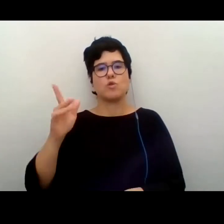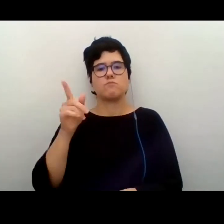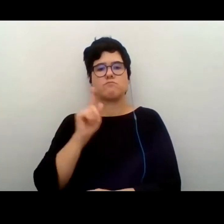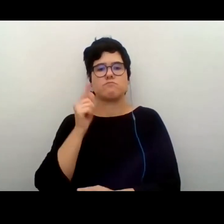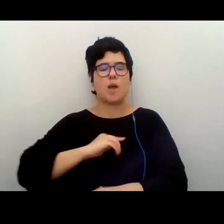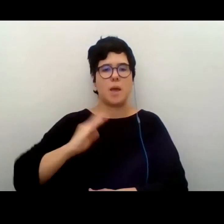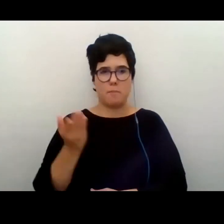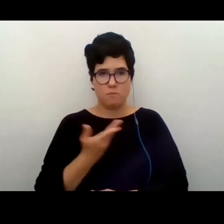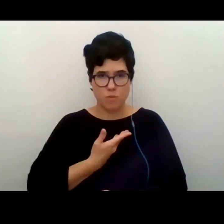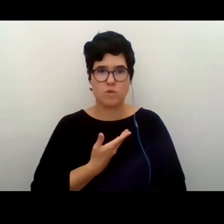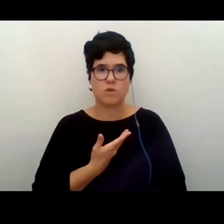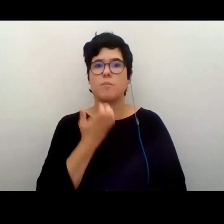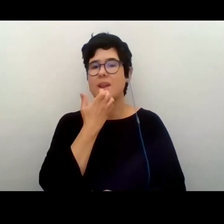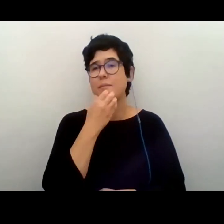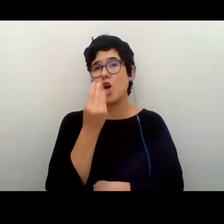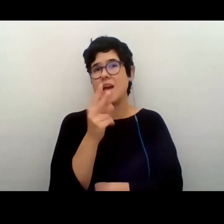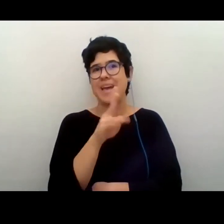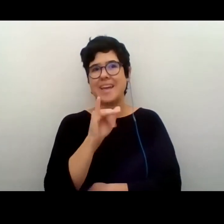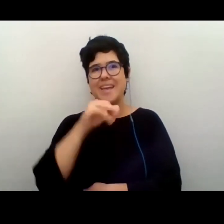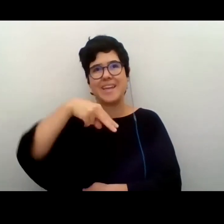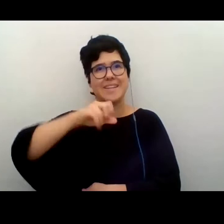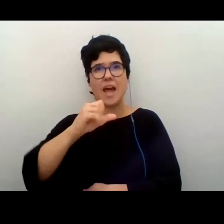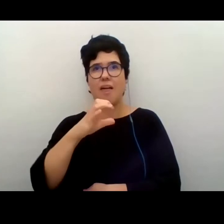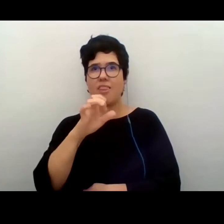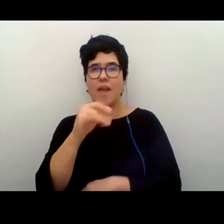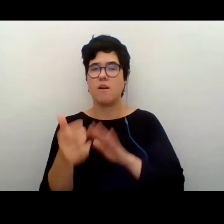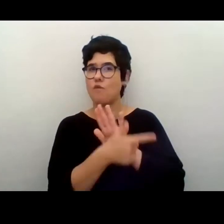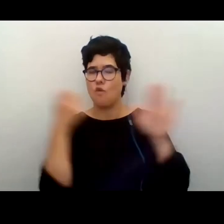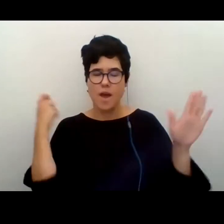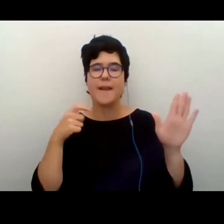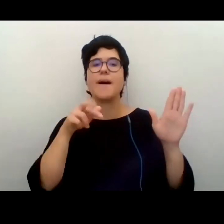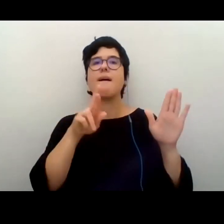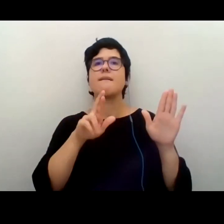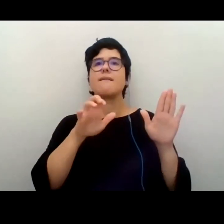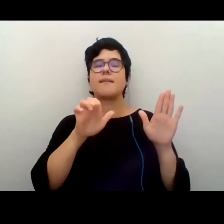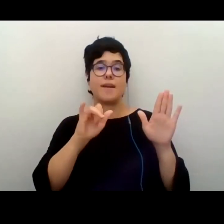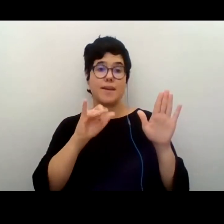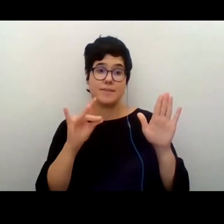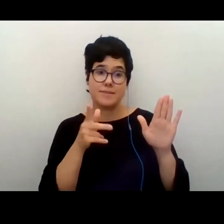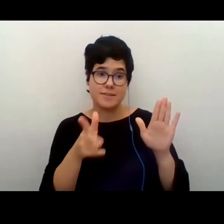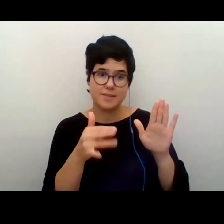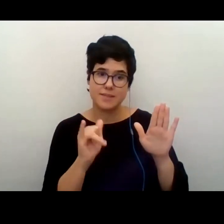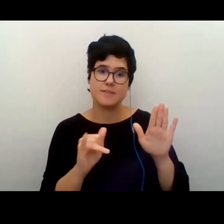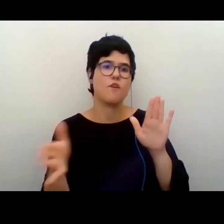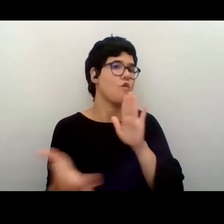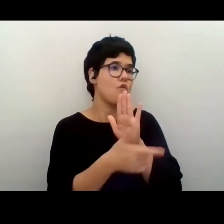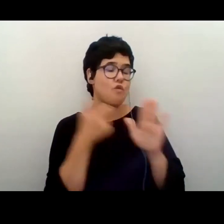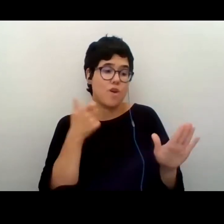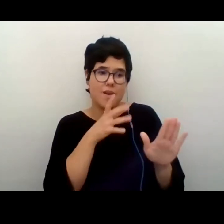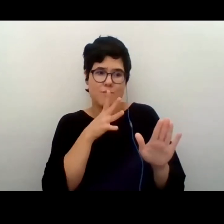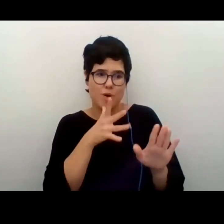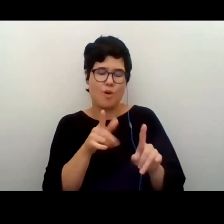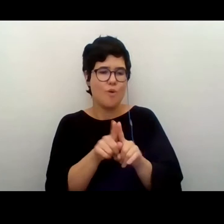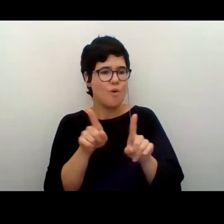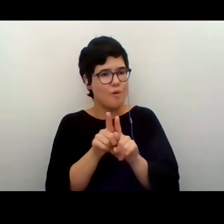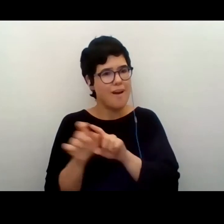El reishi, sin duda, deberíamos intentar evitarlo por esa razón, porque el reishi nos aumenta las defensas, pero claro,